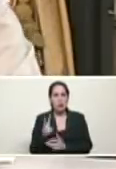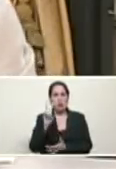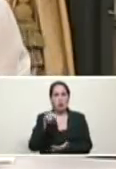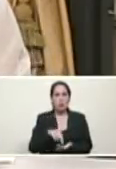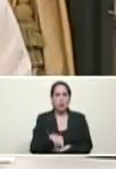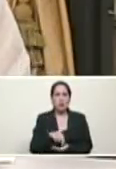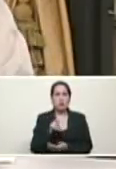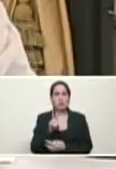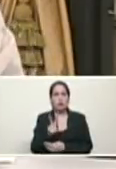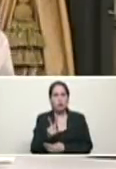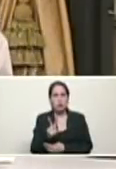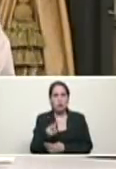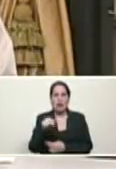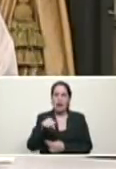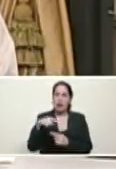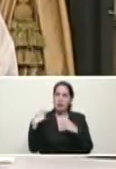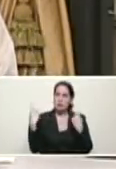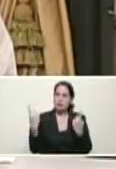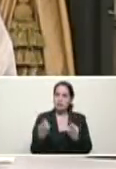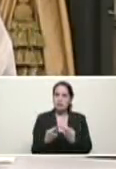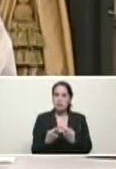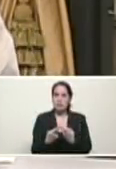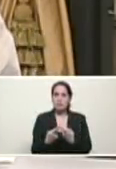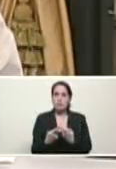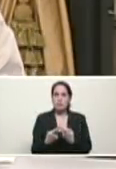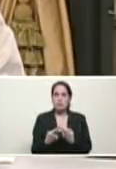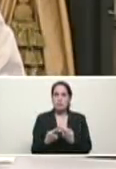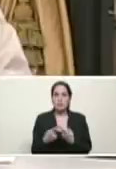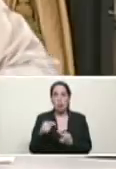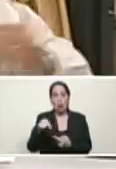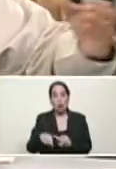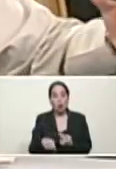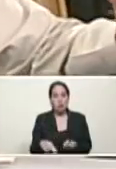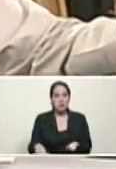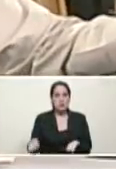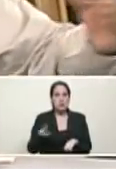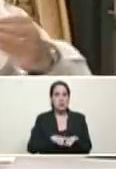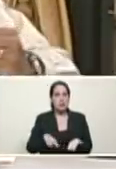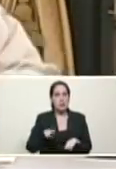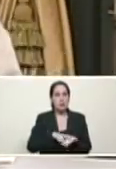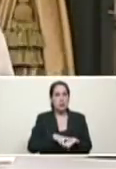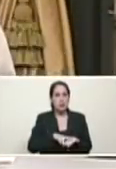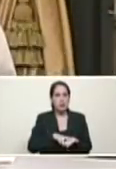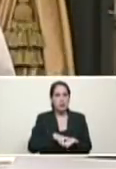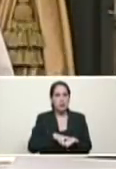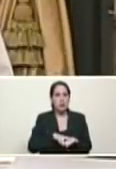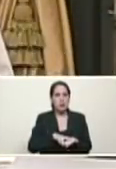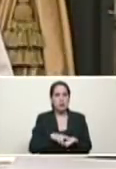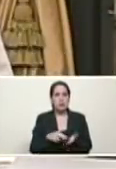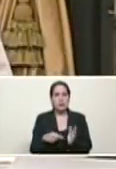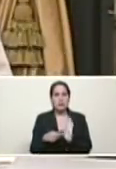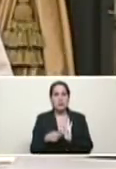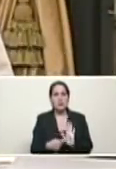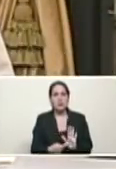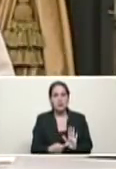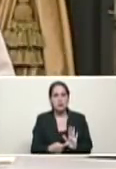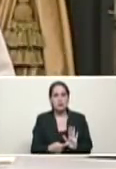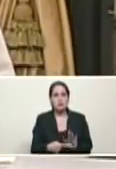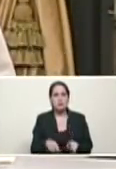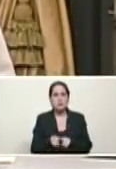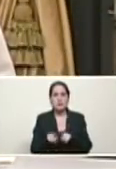en el Palacio de Miraflores. Y hoy se ha repetido, desde el 23 de enero para acá, como comedia, una